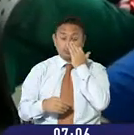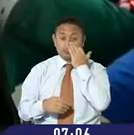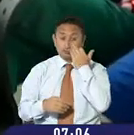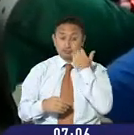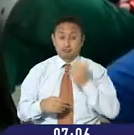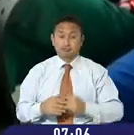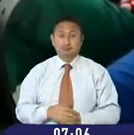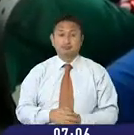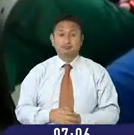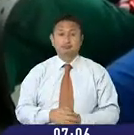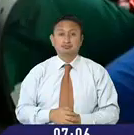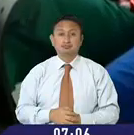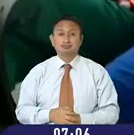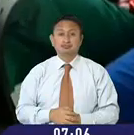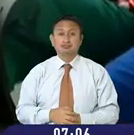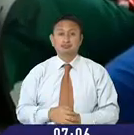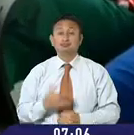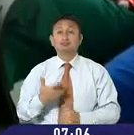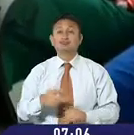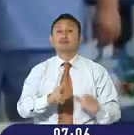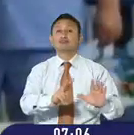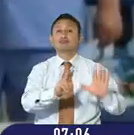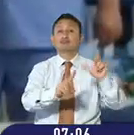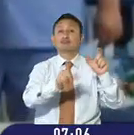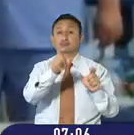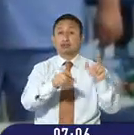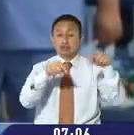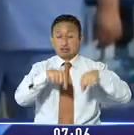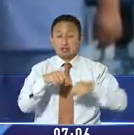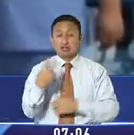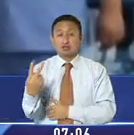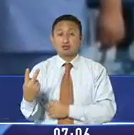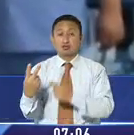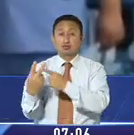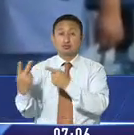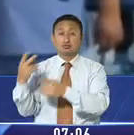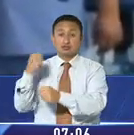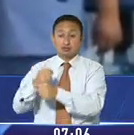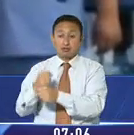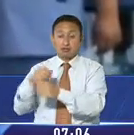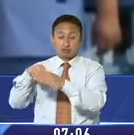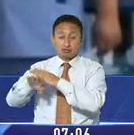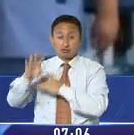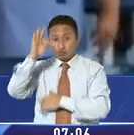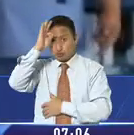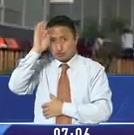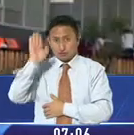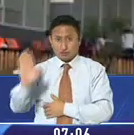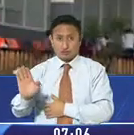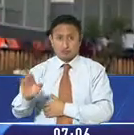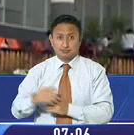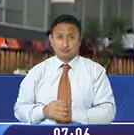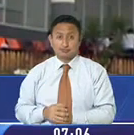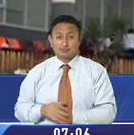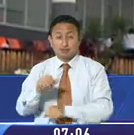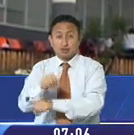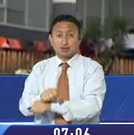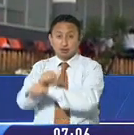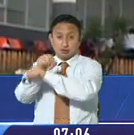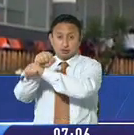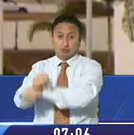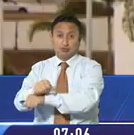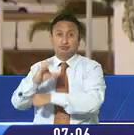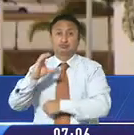A dos de los siete procesados se los detuvo mientras cumplían su guardia en el hospital del IES de Los